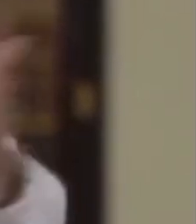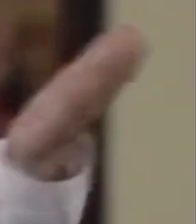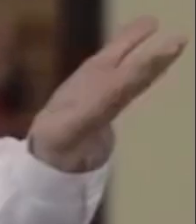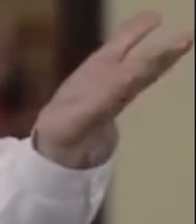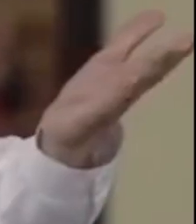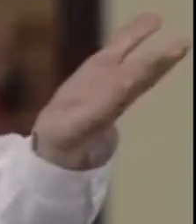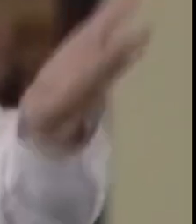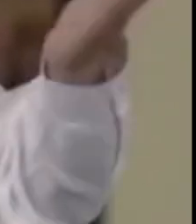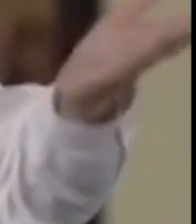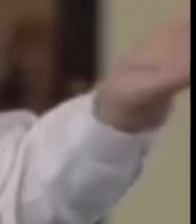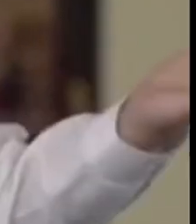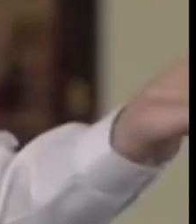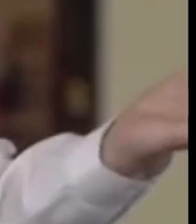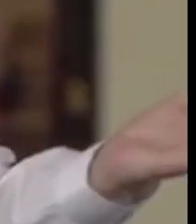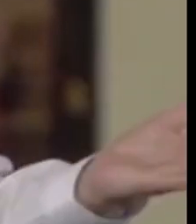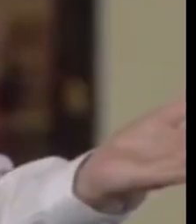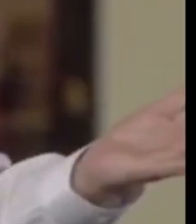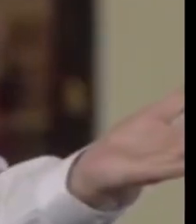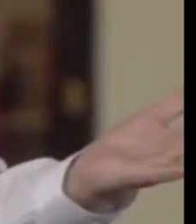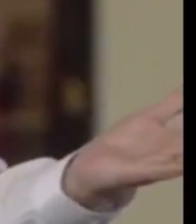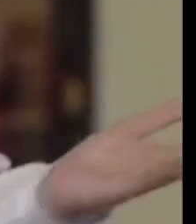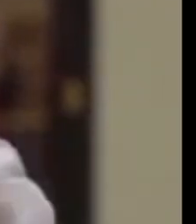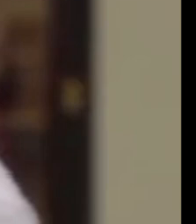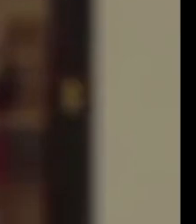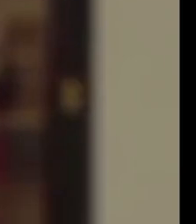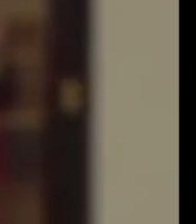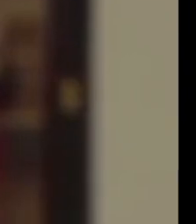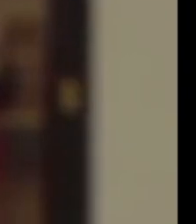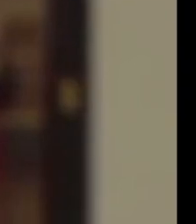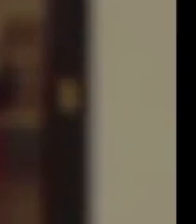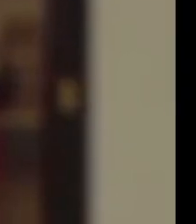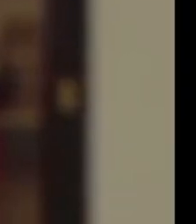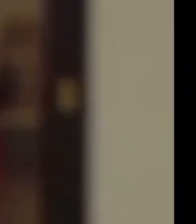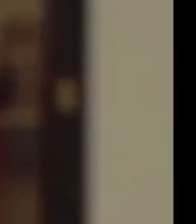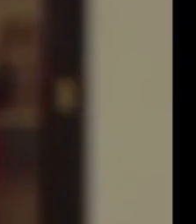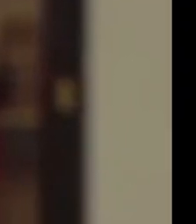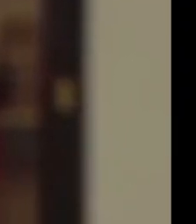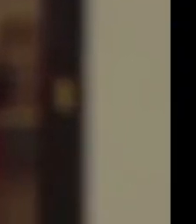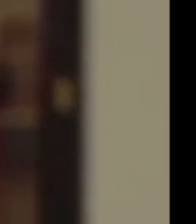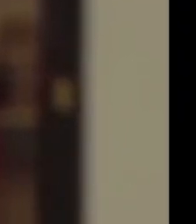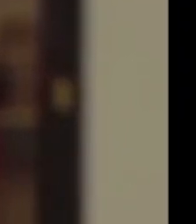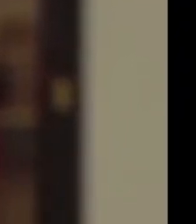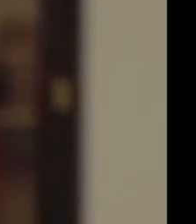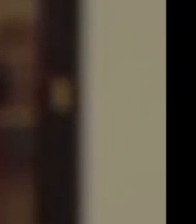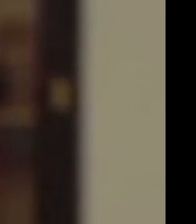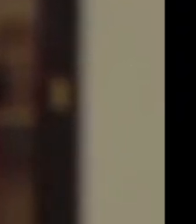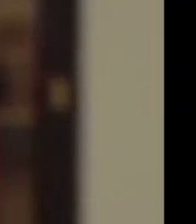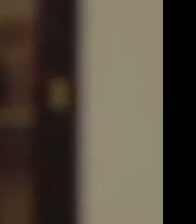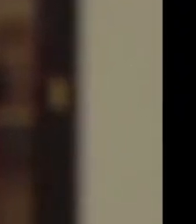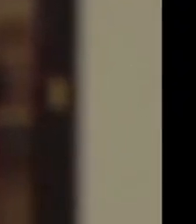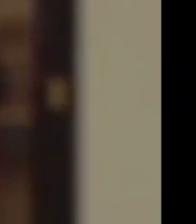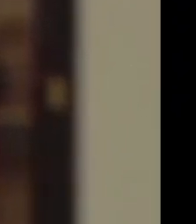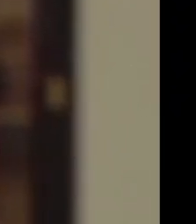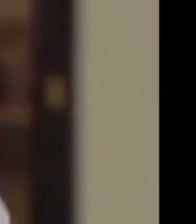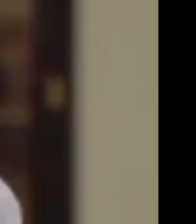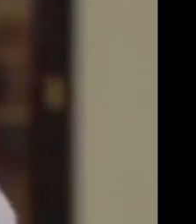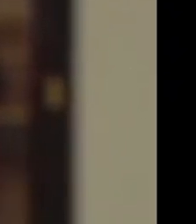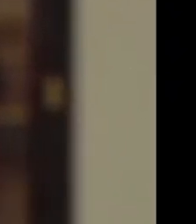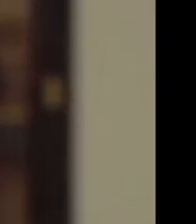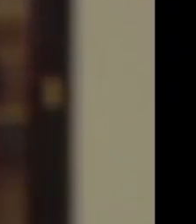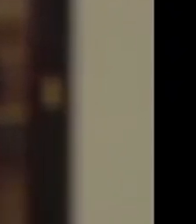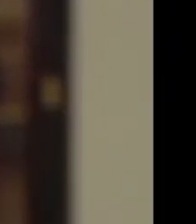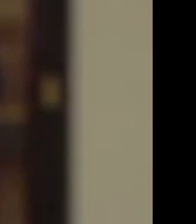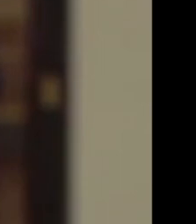las instituciones correspondientes. ¿Y cuánto demora normalmente ese trámite en el país? ¿Saben cuánto